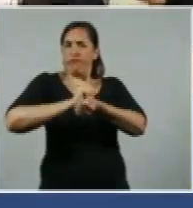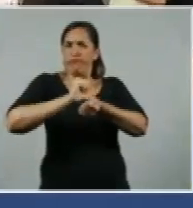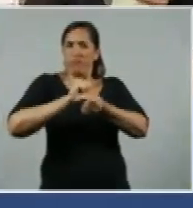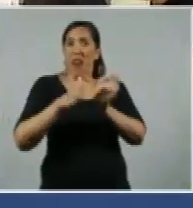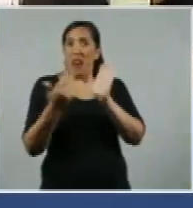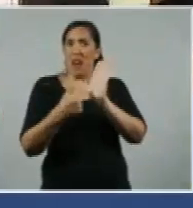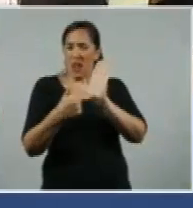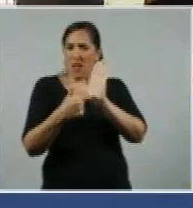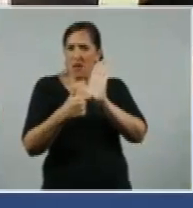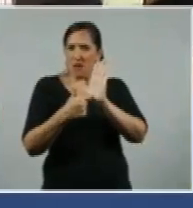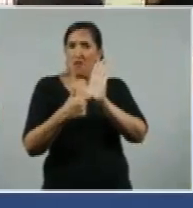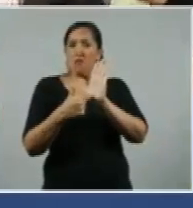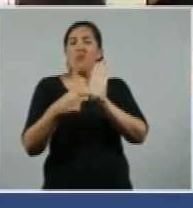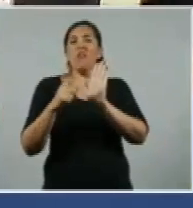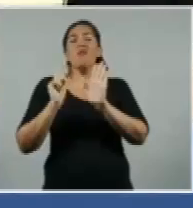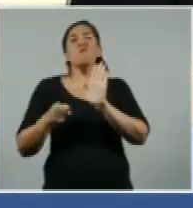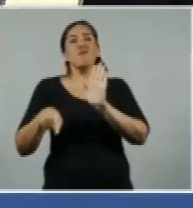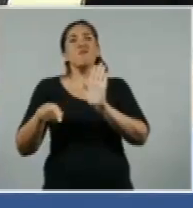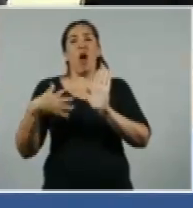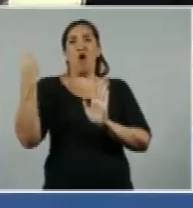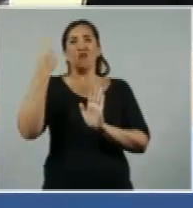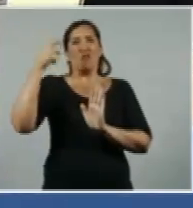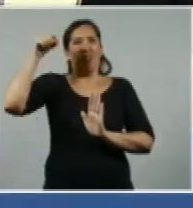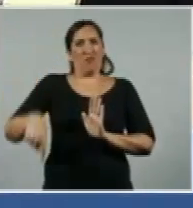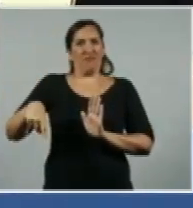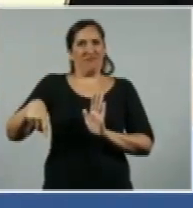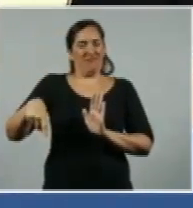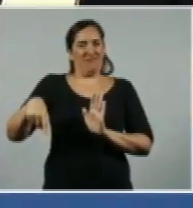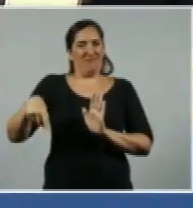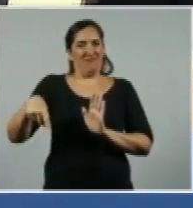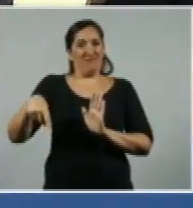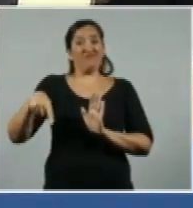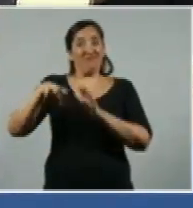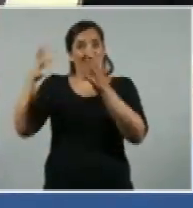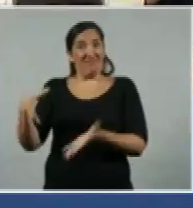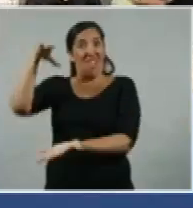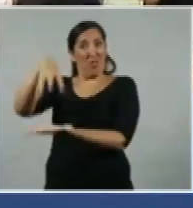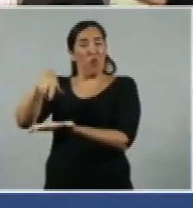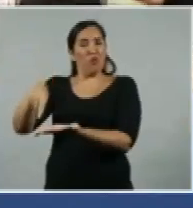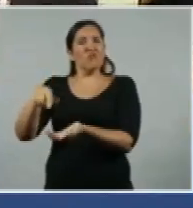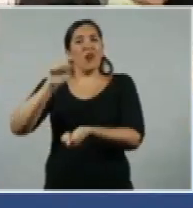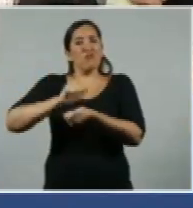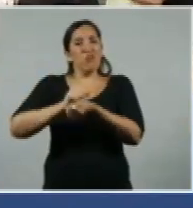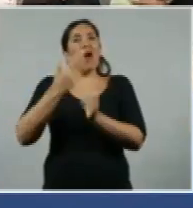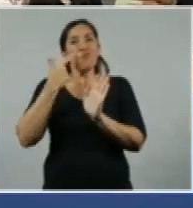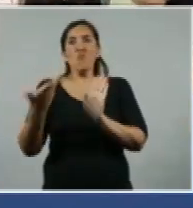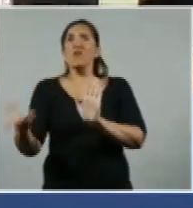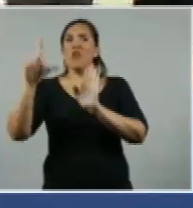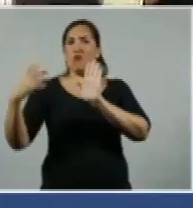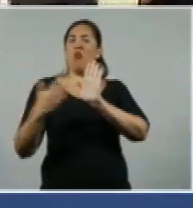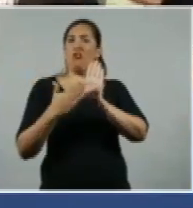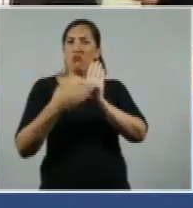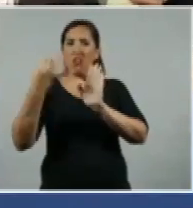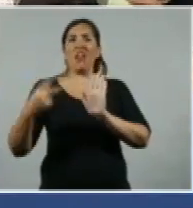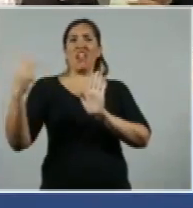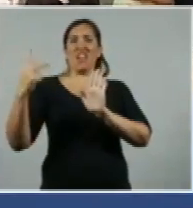construido precisamente las autoridades nucleares, lo tienen a Néstor Kirchner,